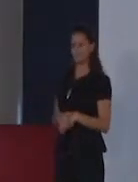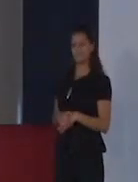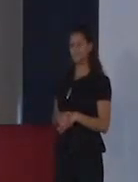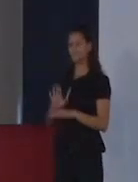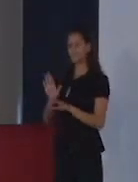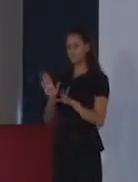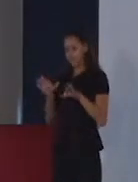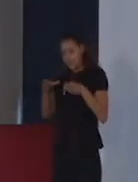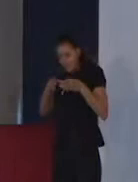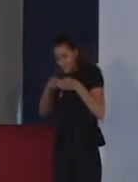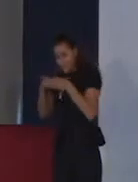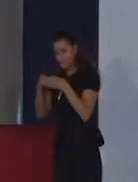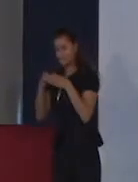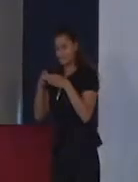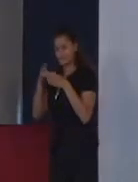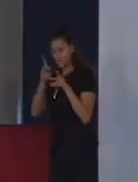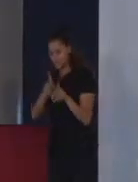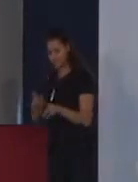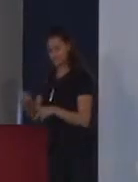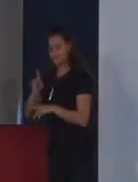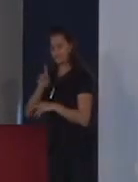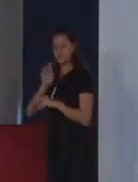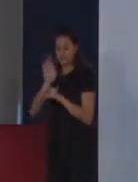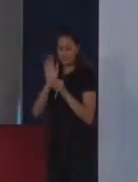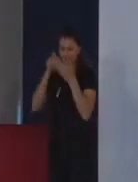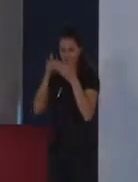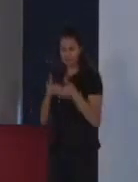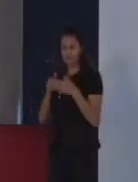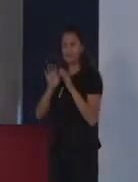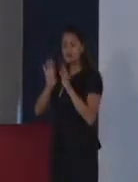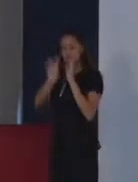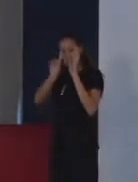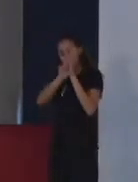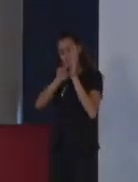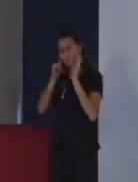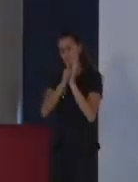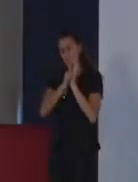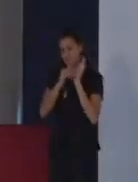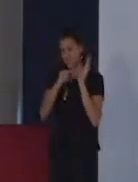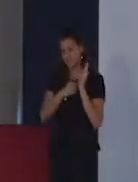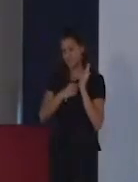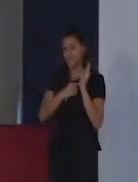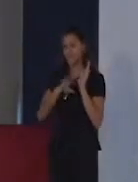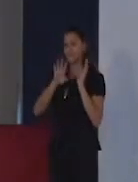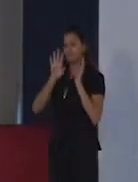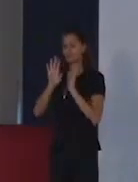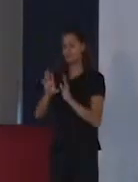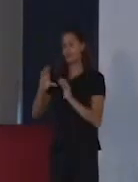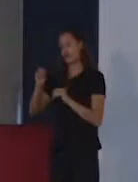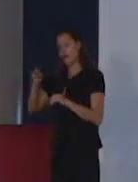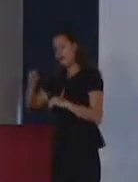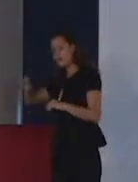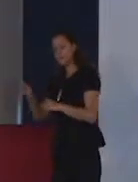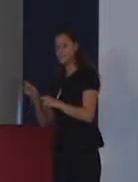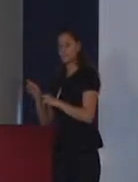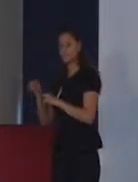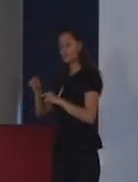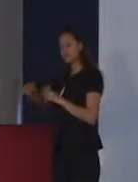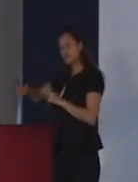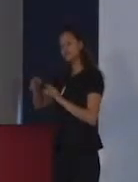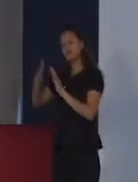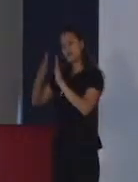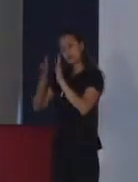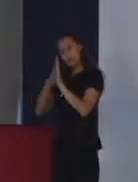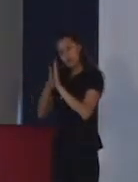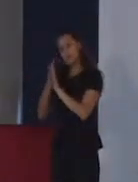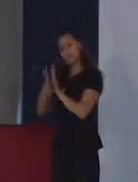de las Personas con Discapacidad, la misma ley estatutaria, el mismo COMPES, habla de la garantía plena